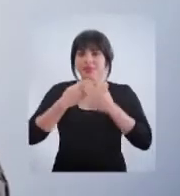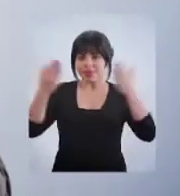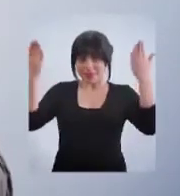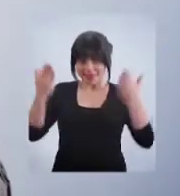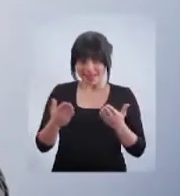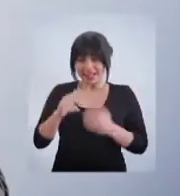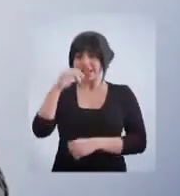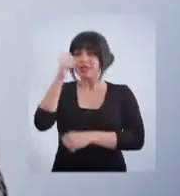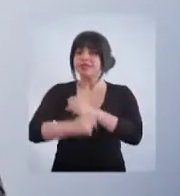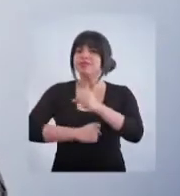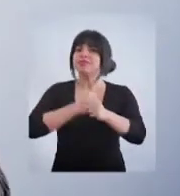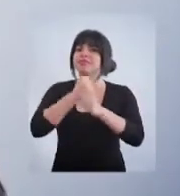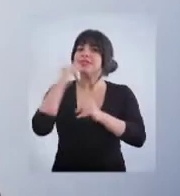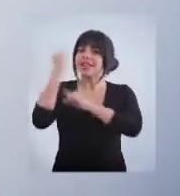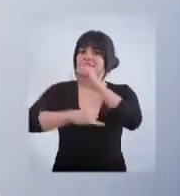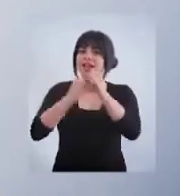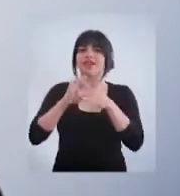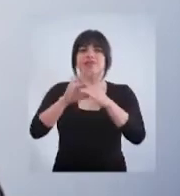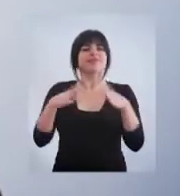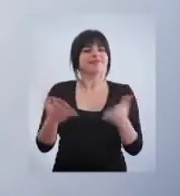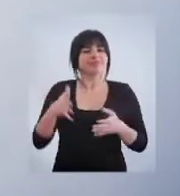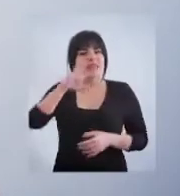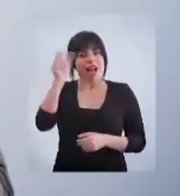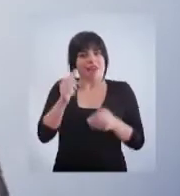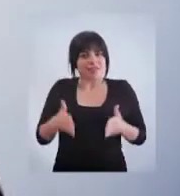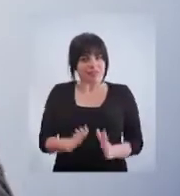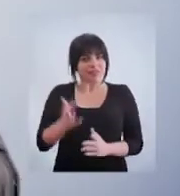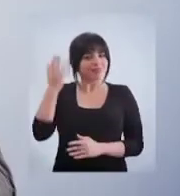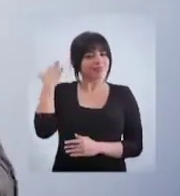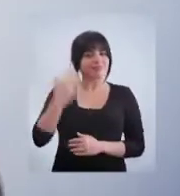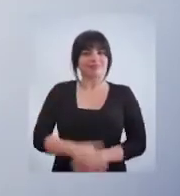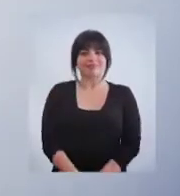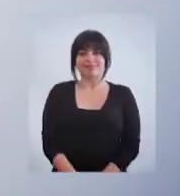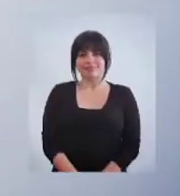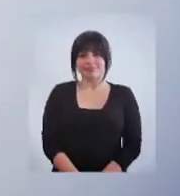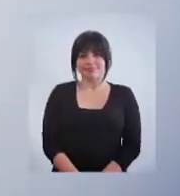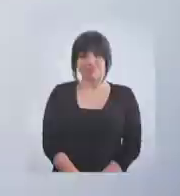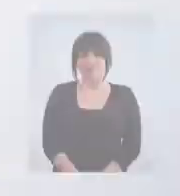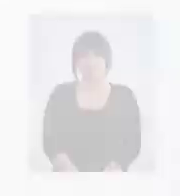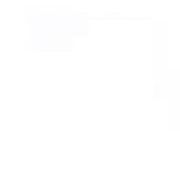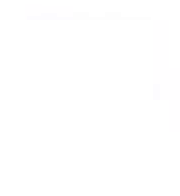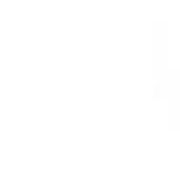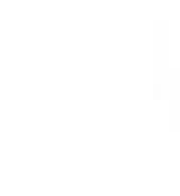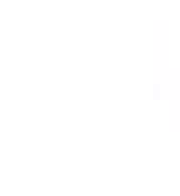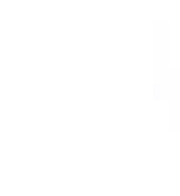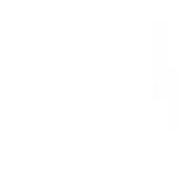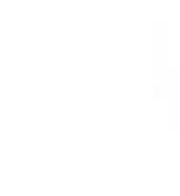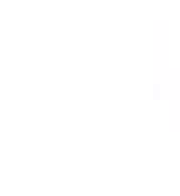Bienvenidas, bienvenidos al Decenio Internacional de las y los Afrodescendientes.